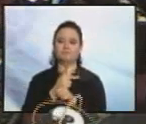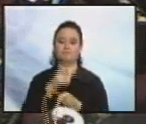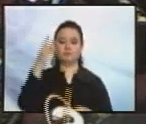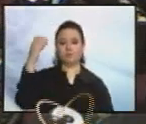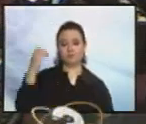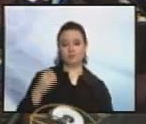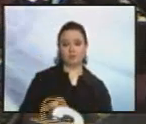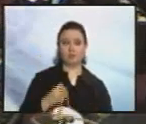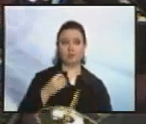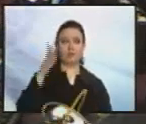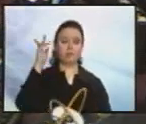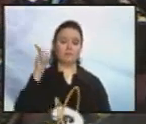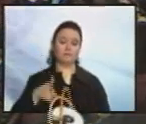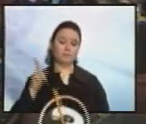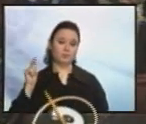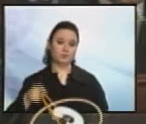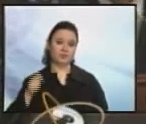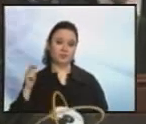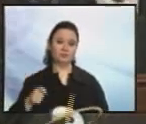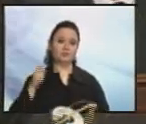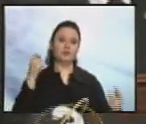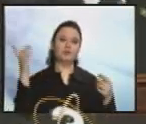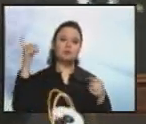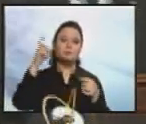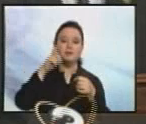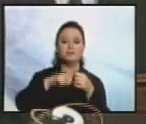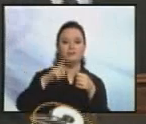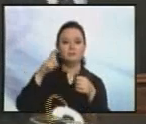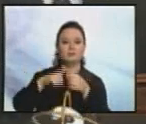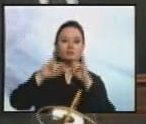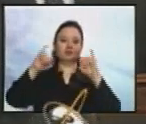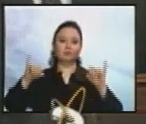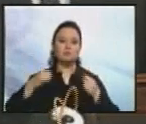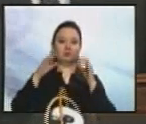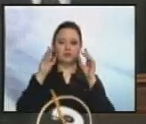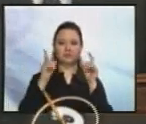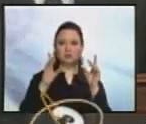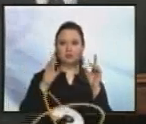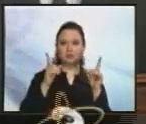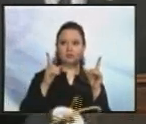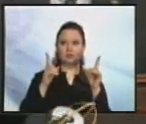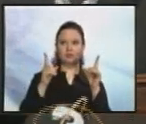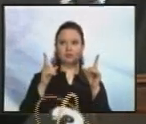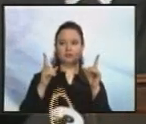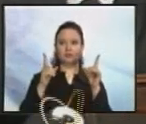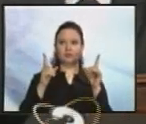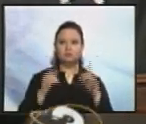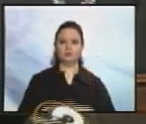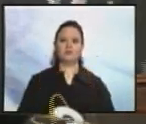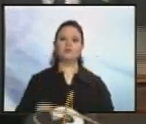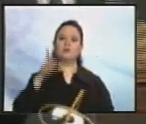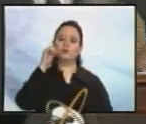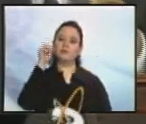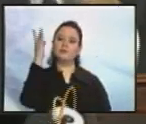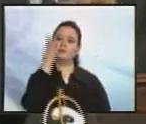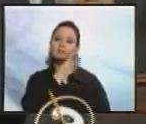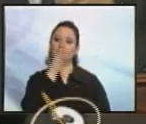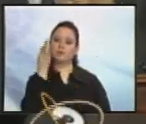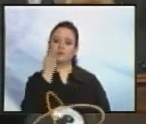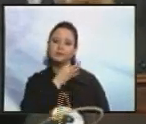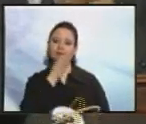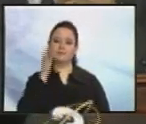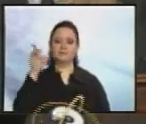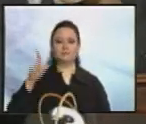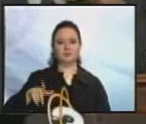honorables señores diputados integrantes de la Junta Directiva, honorables señoras y señores diputados.